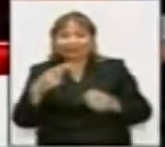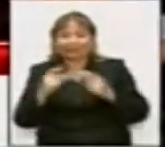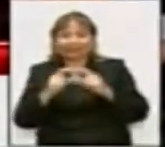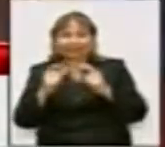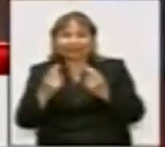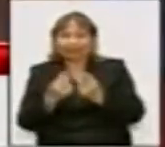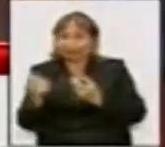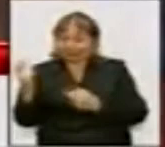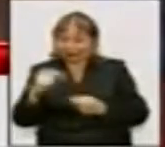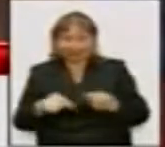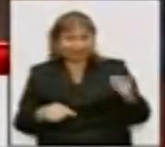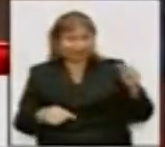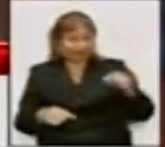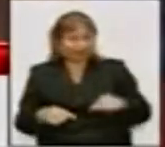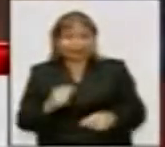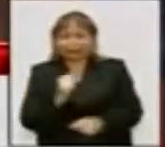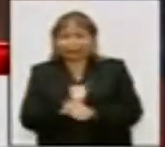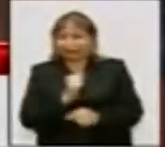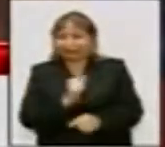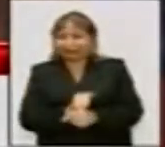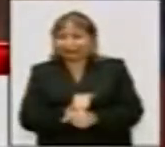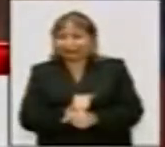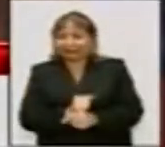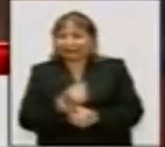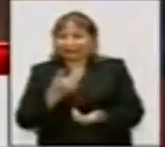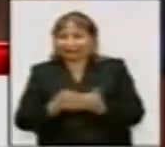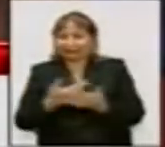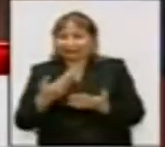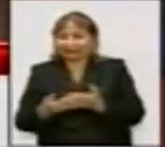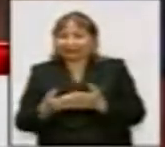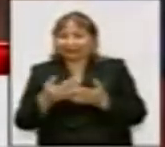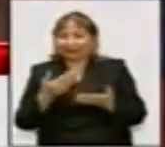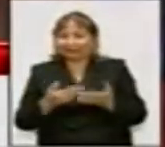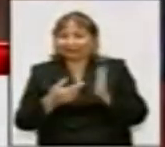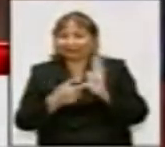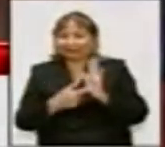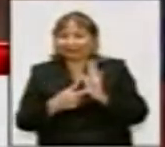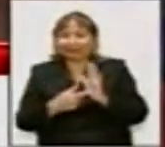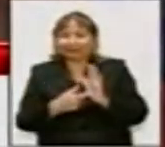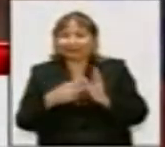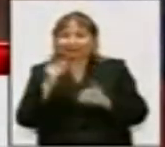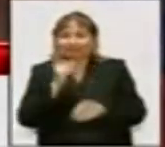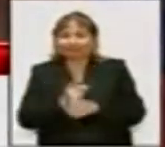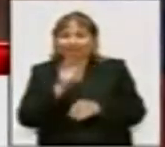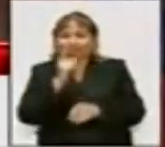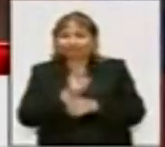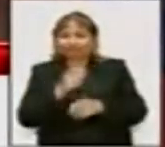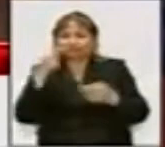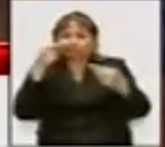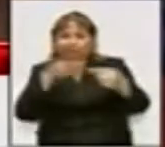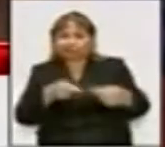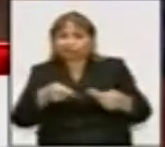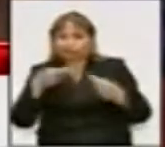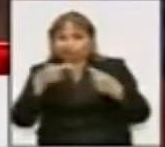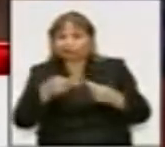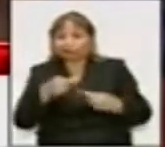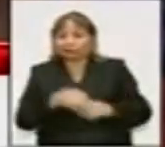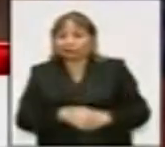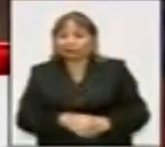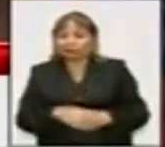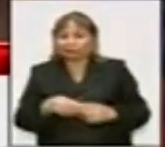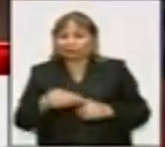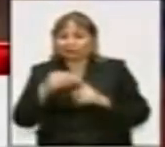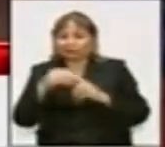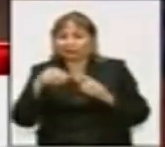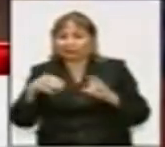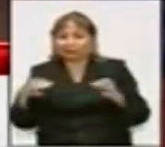deberían estar aquí trabajando esto lo dejo como constancia porque permanentemente hay un ataque especialmente a